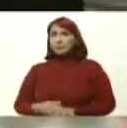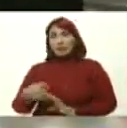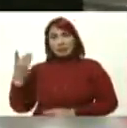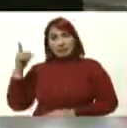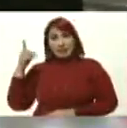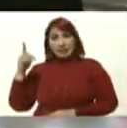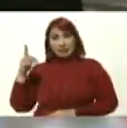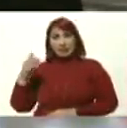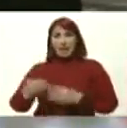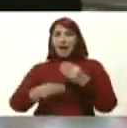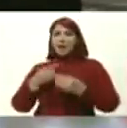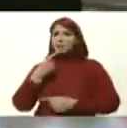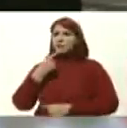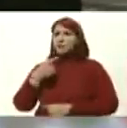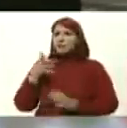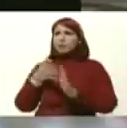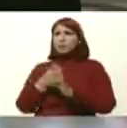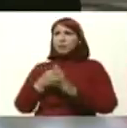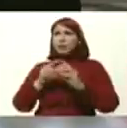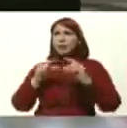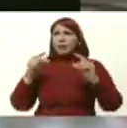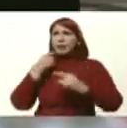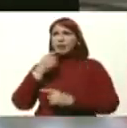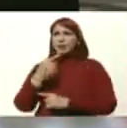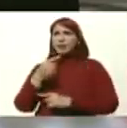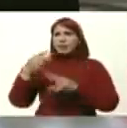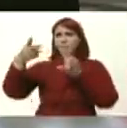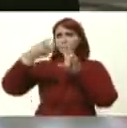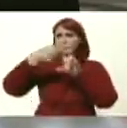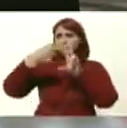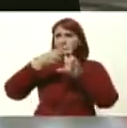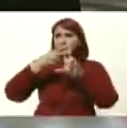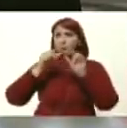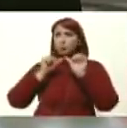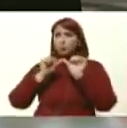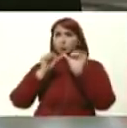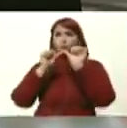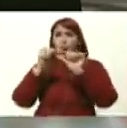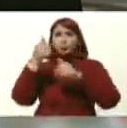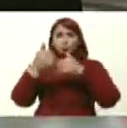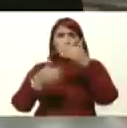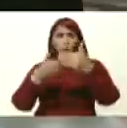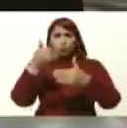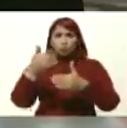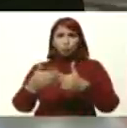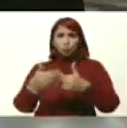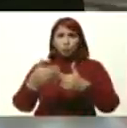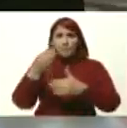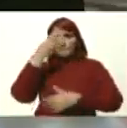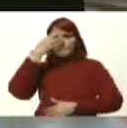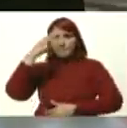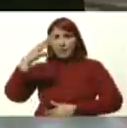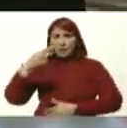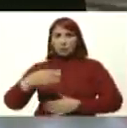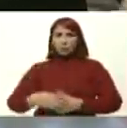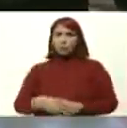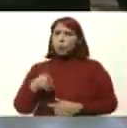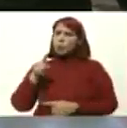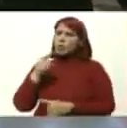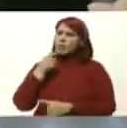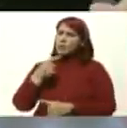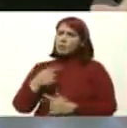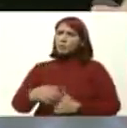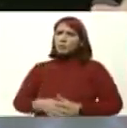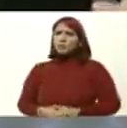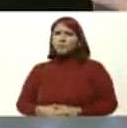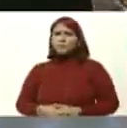para hacerle mención de esta etiqueta que tenemos arriba, que dice numeral, seguimos avanzando en México. Usted ha señalado que se